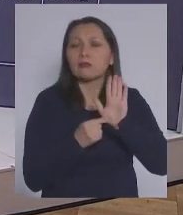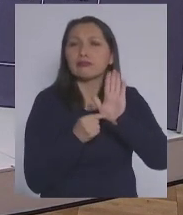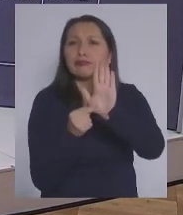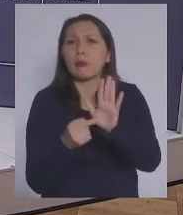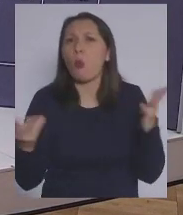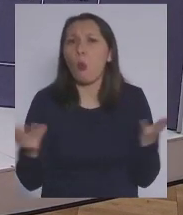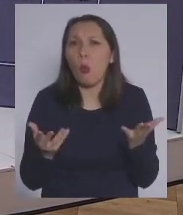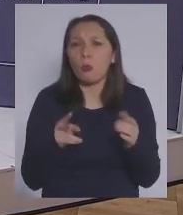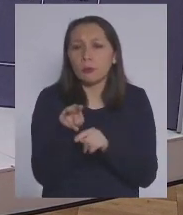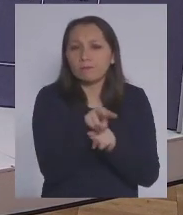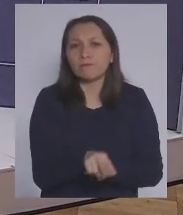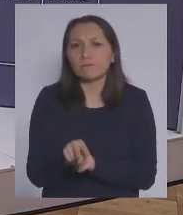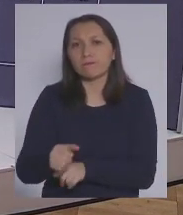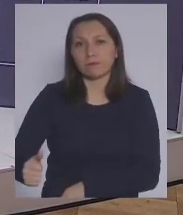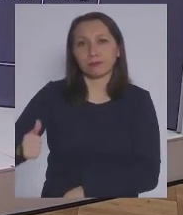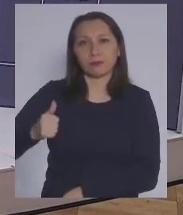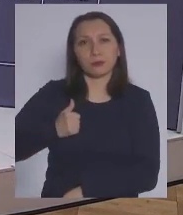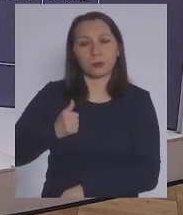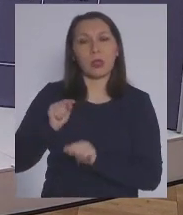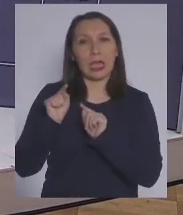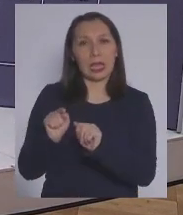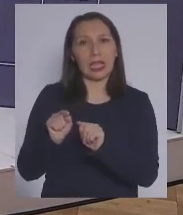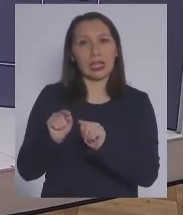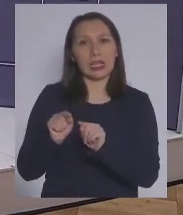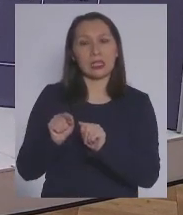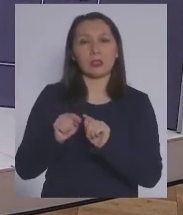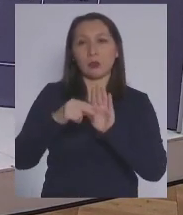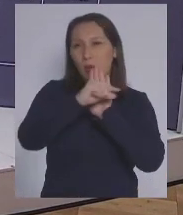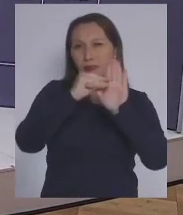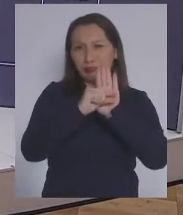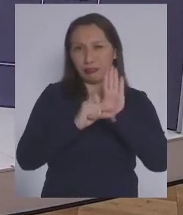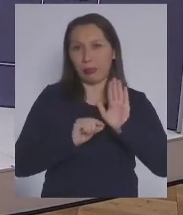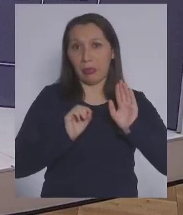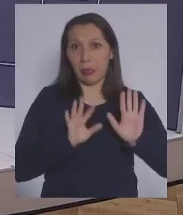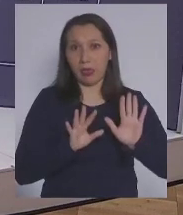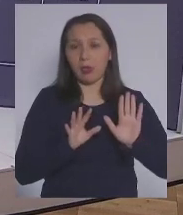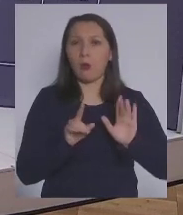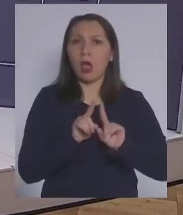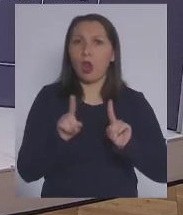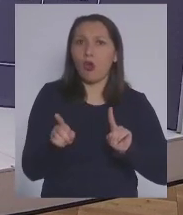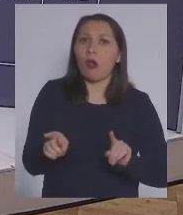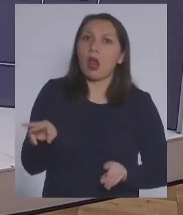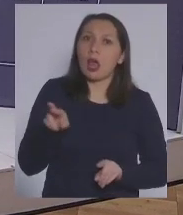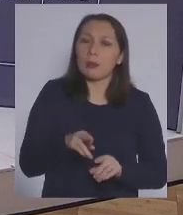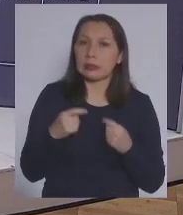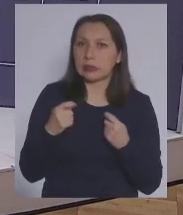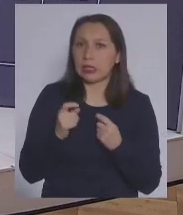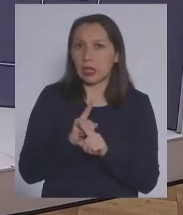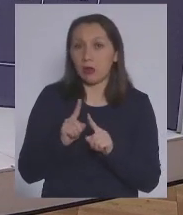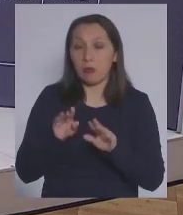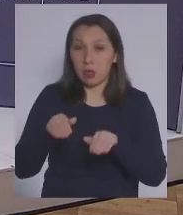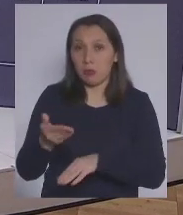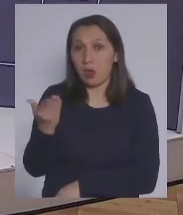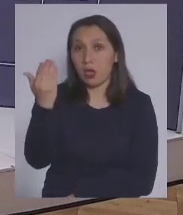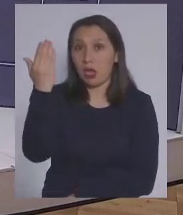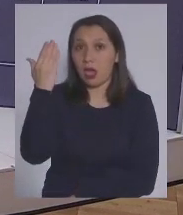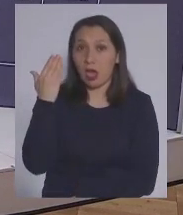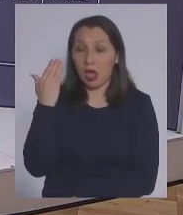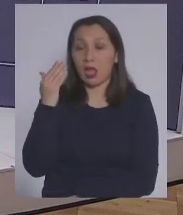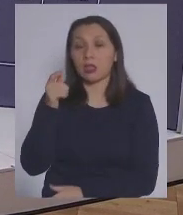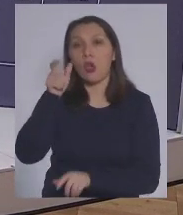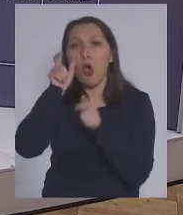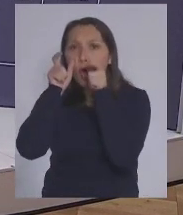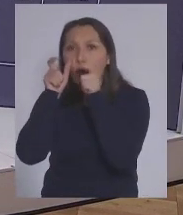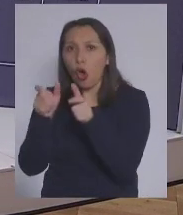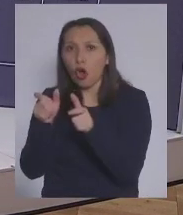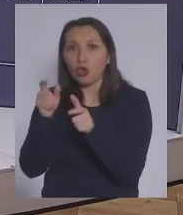van a vigilar que se cumplan estos los indicadores y evitar que se repitan errores como los que he decido contraloría